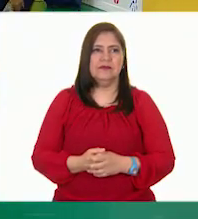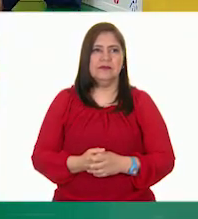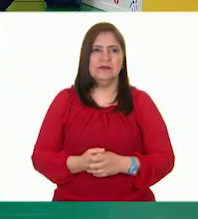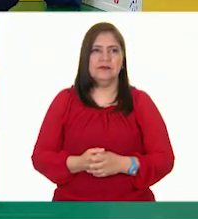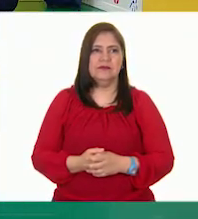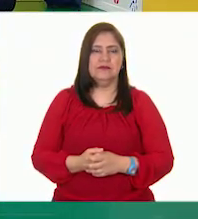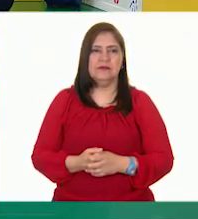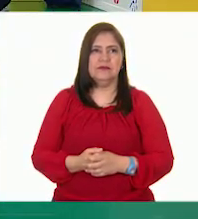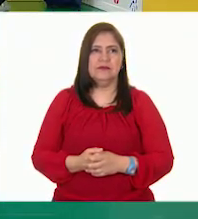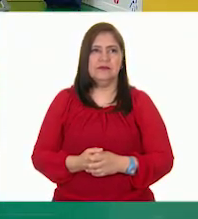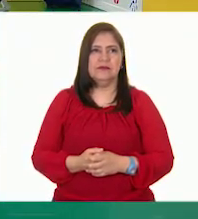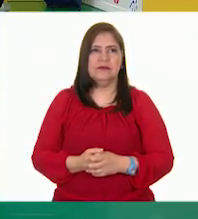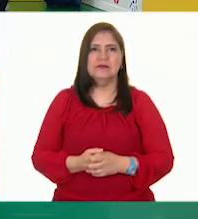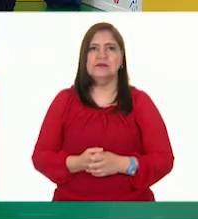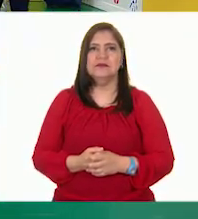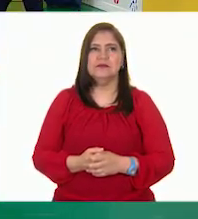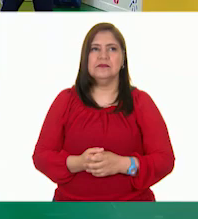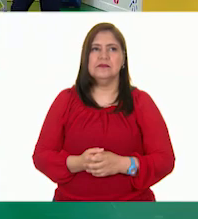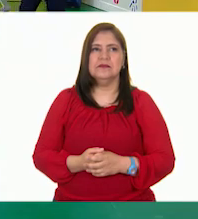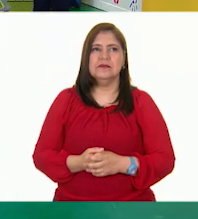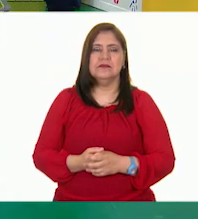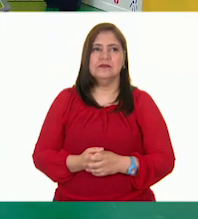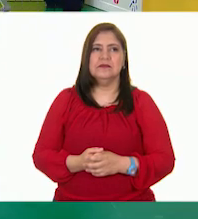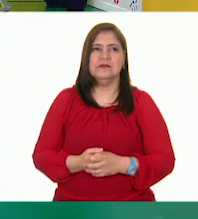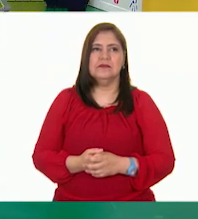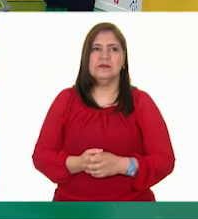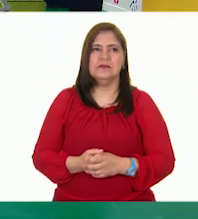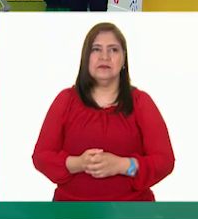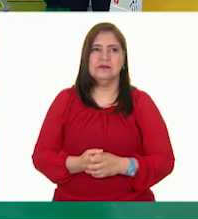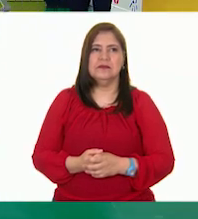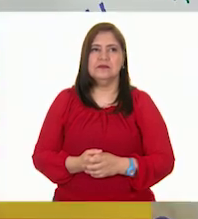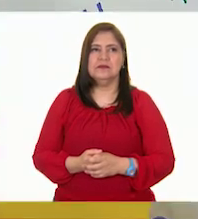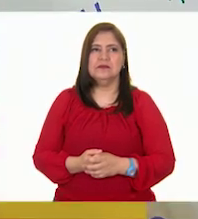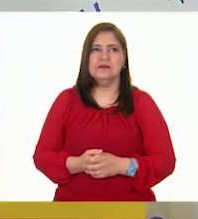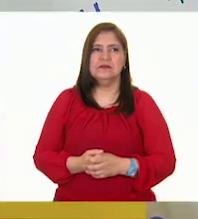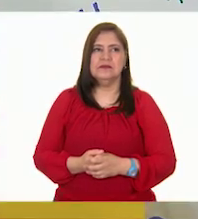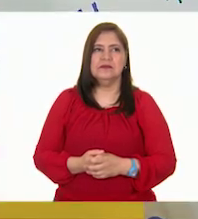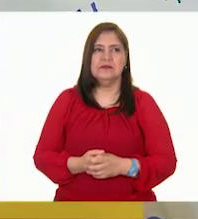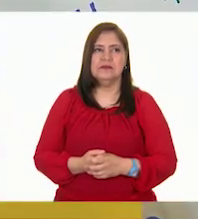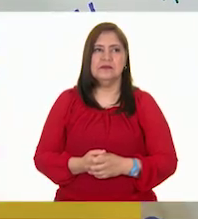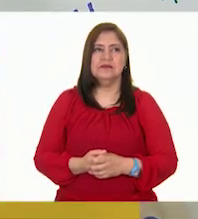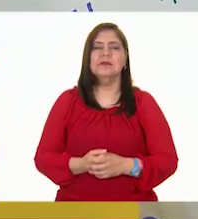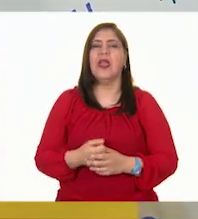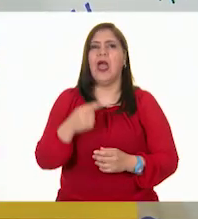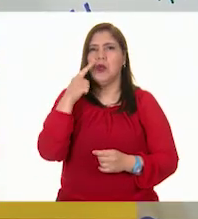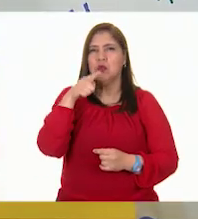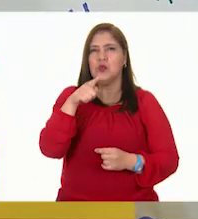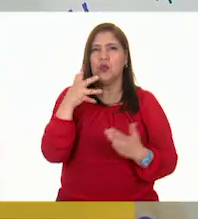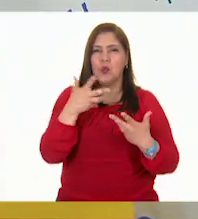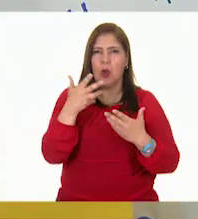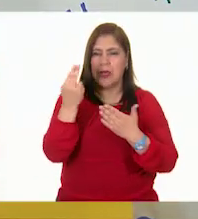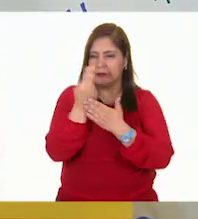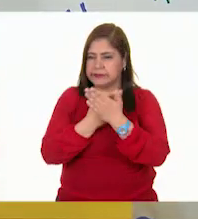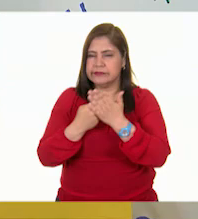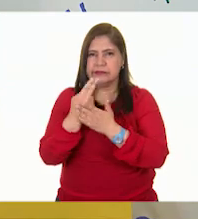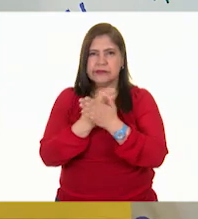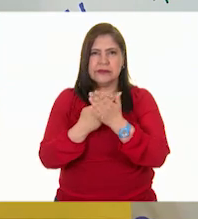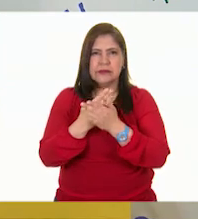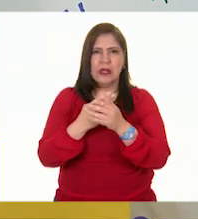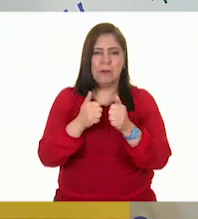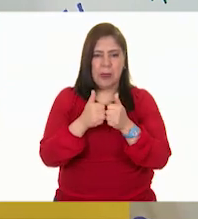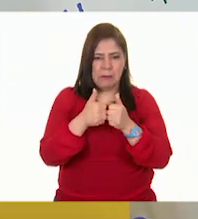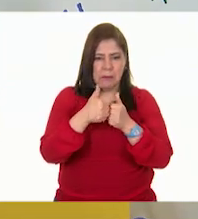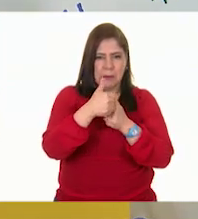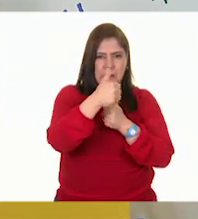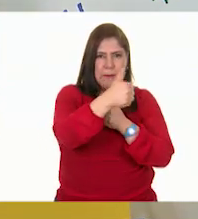Ujú. Y dice, Ay, a haz ver, dice, el trayecto del